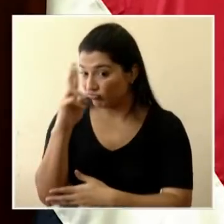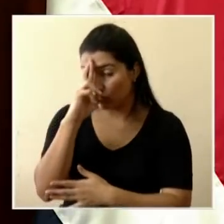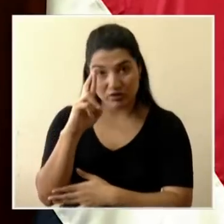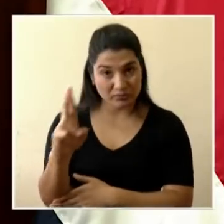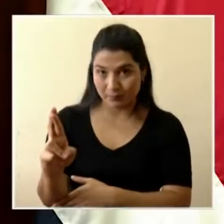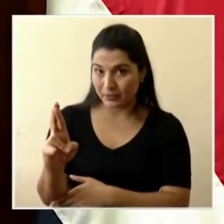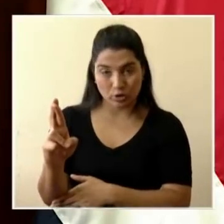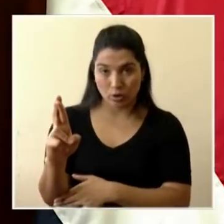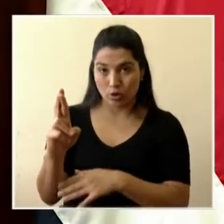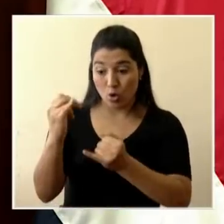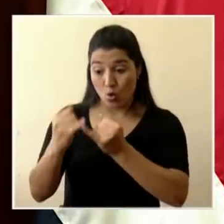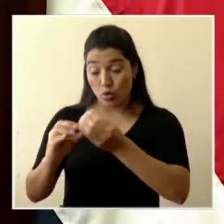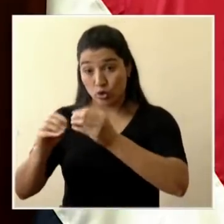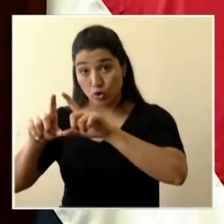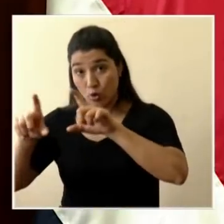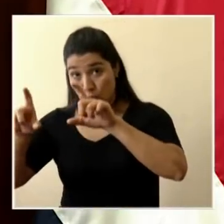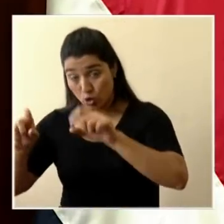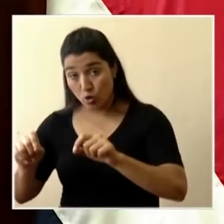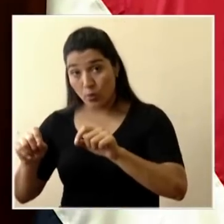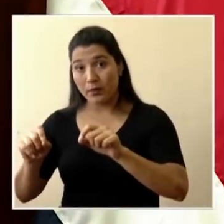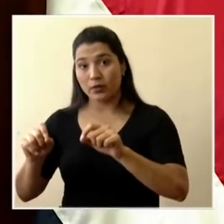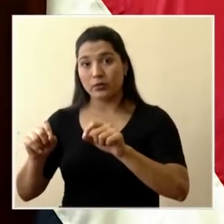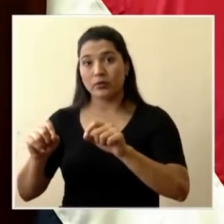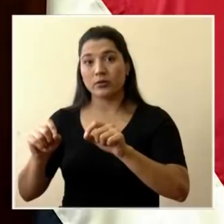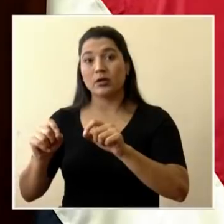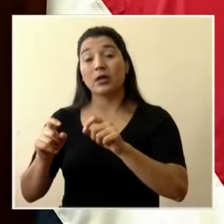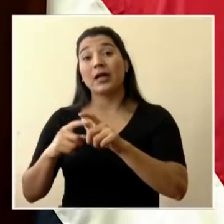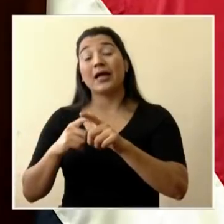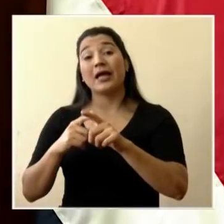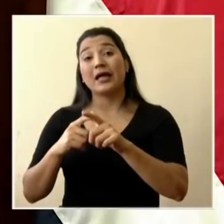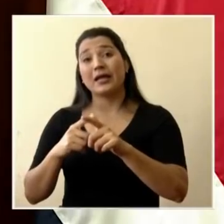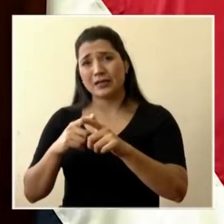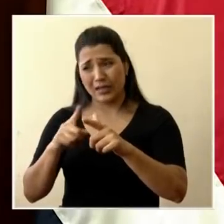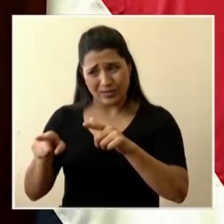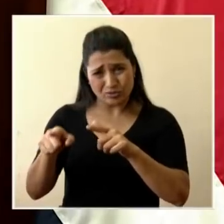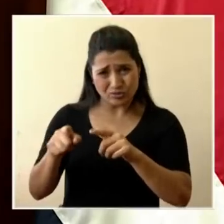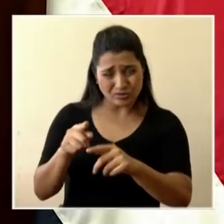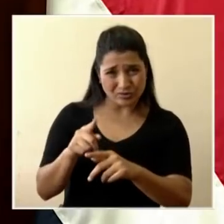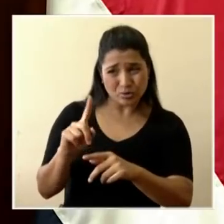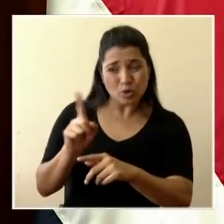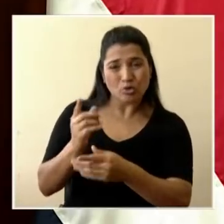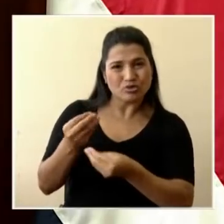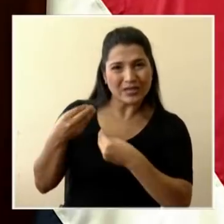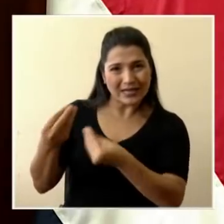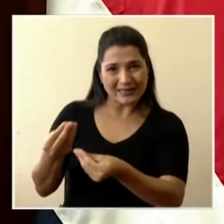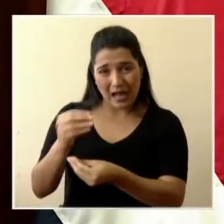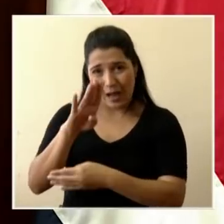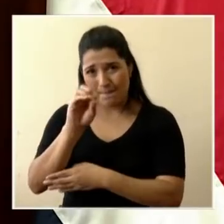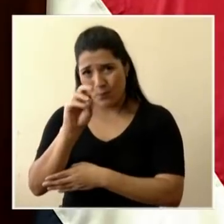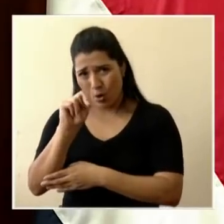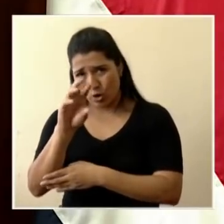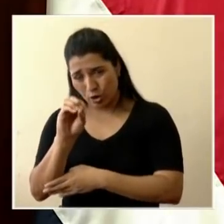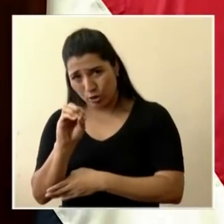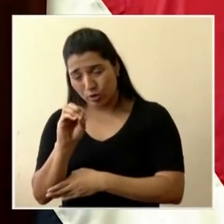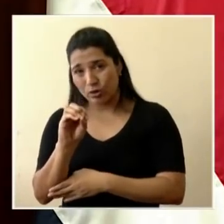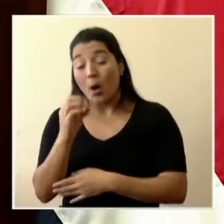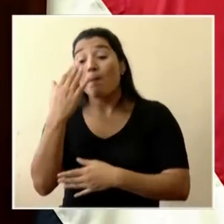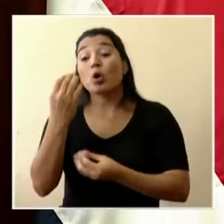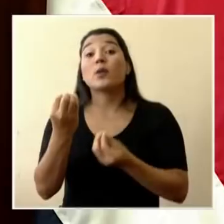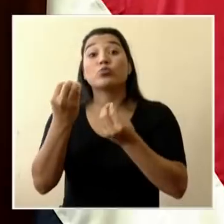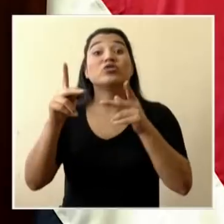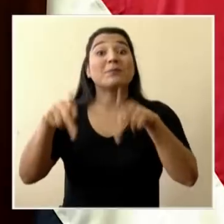le han impuesto la multa de 110,000 y dicen que pedirán el bono para pagar la multa. Bueno, es un tema que